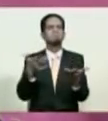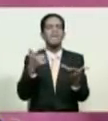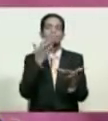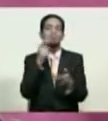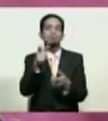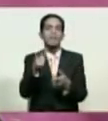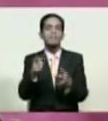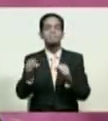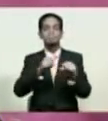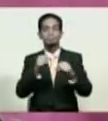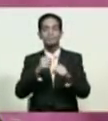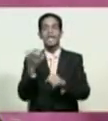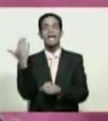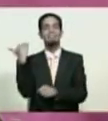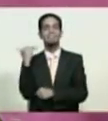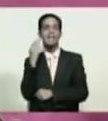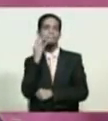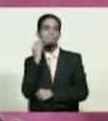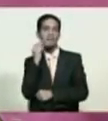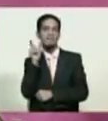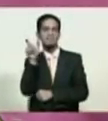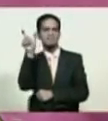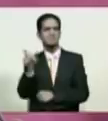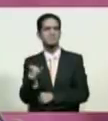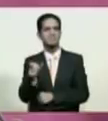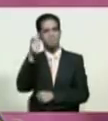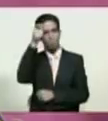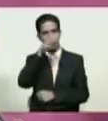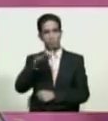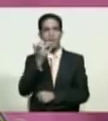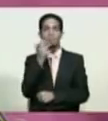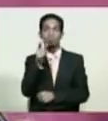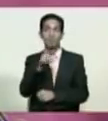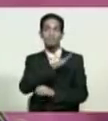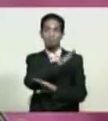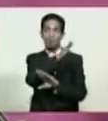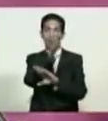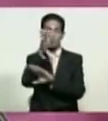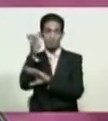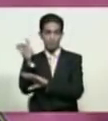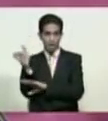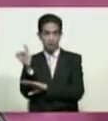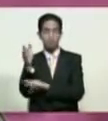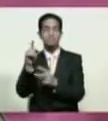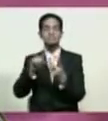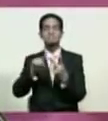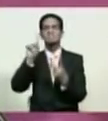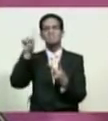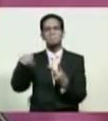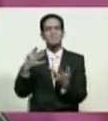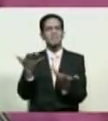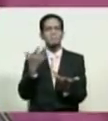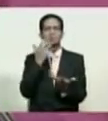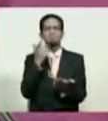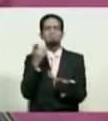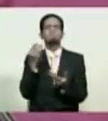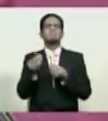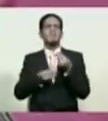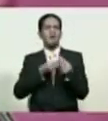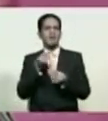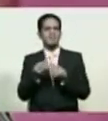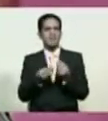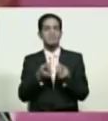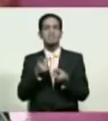que han conocido las experiencias del pueblo venezolano en cada uno de los recorridos que han hecho. Y también las expectativas y cómo se posiciona